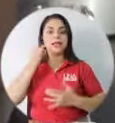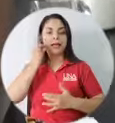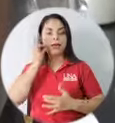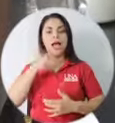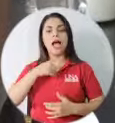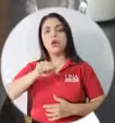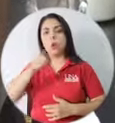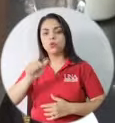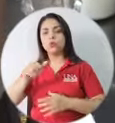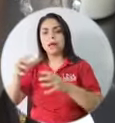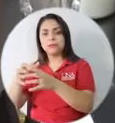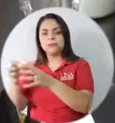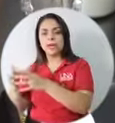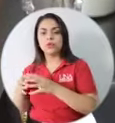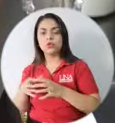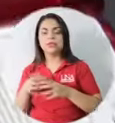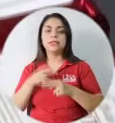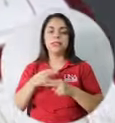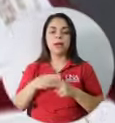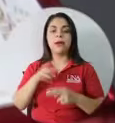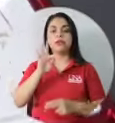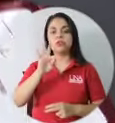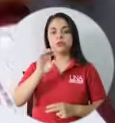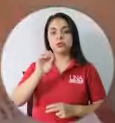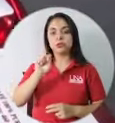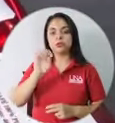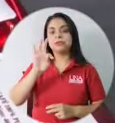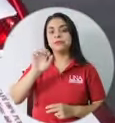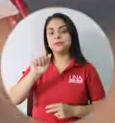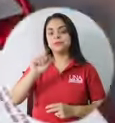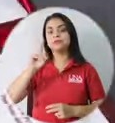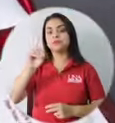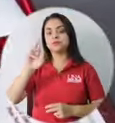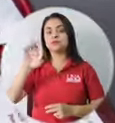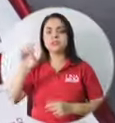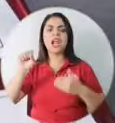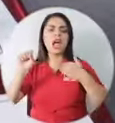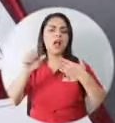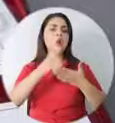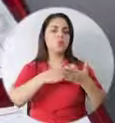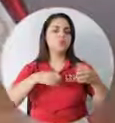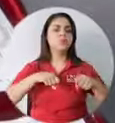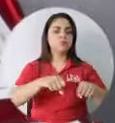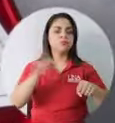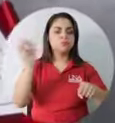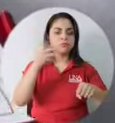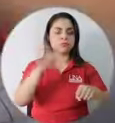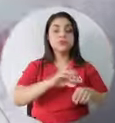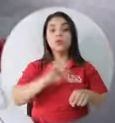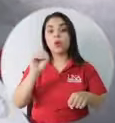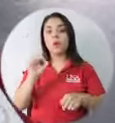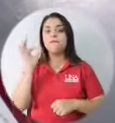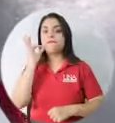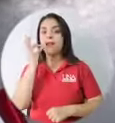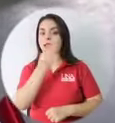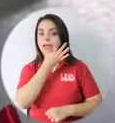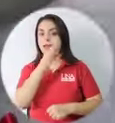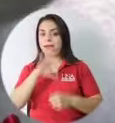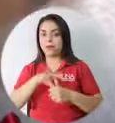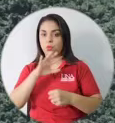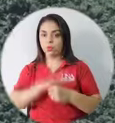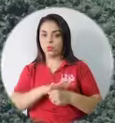otros pequeñitos que son los tostadores que, por ejemplo, encontramos en los mercados o algunas veces los encontramos en las ferias del